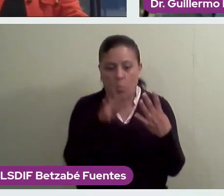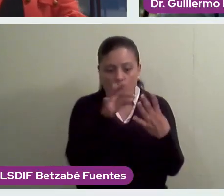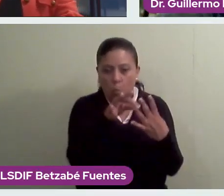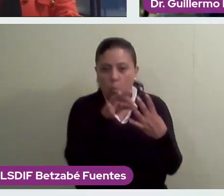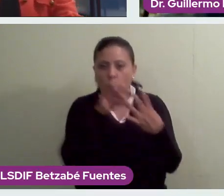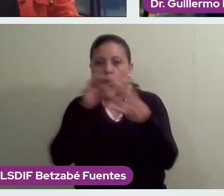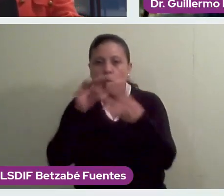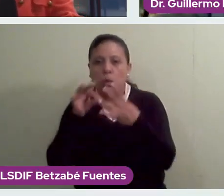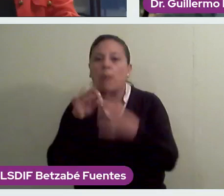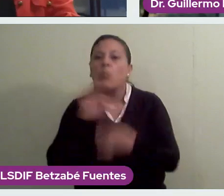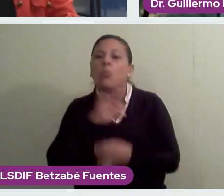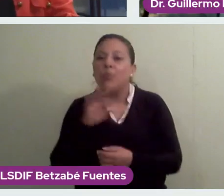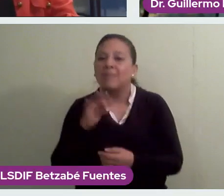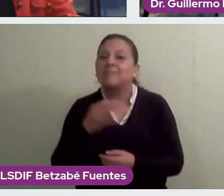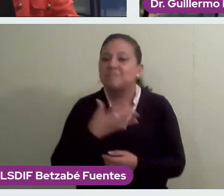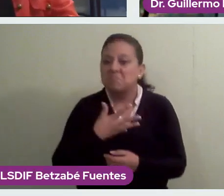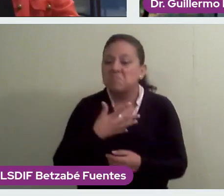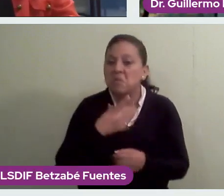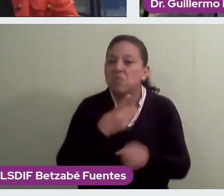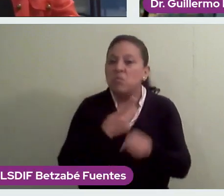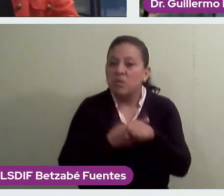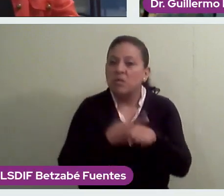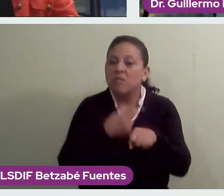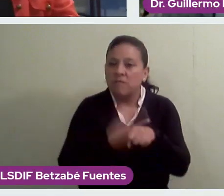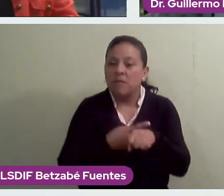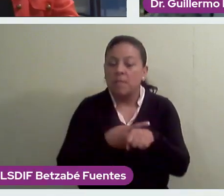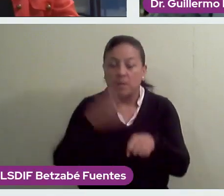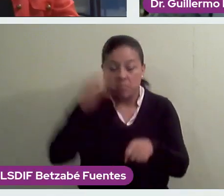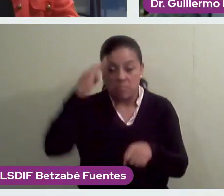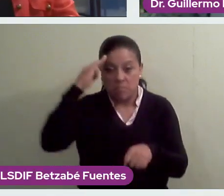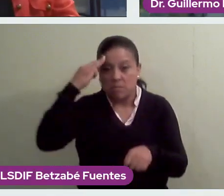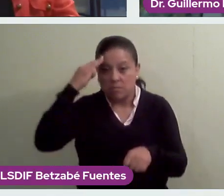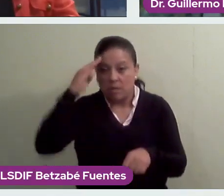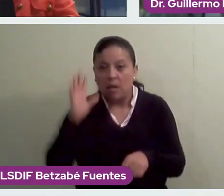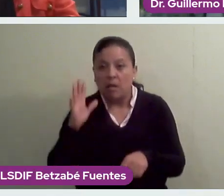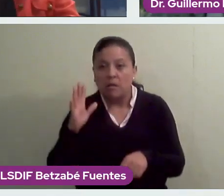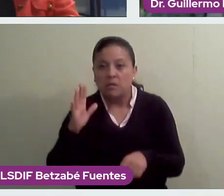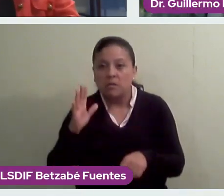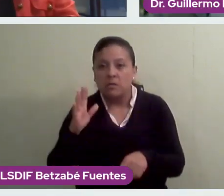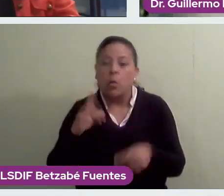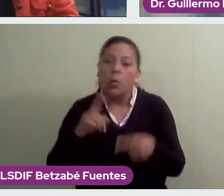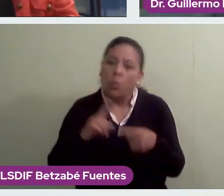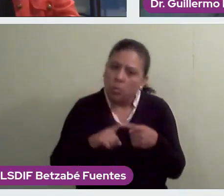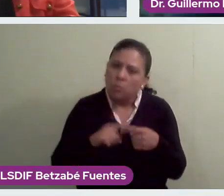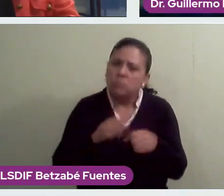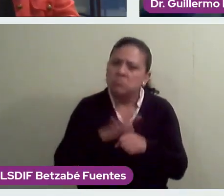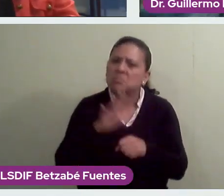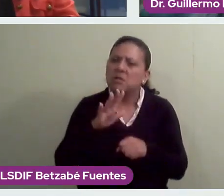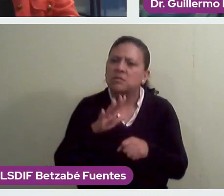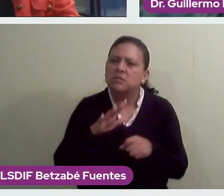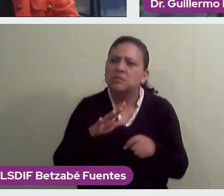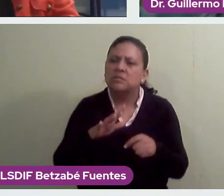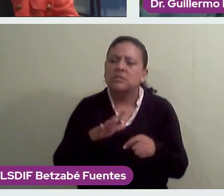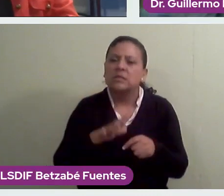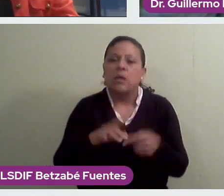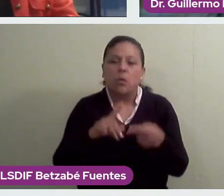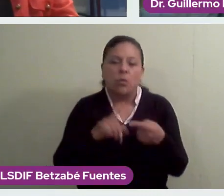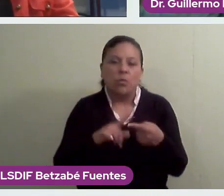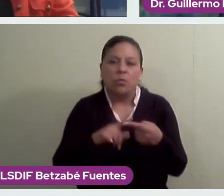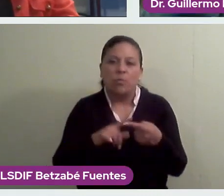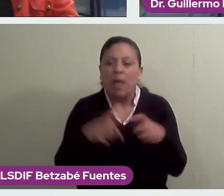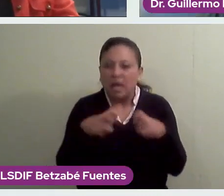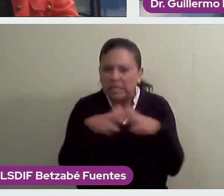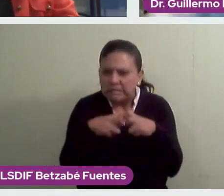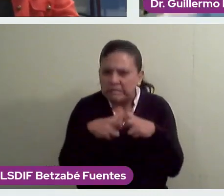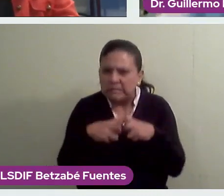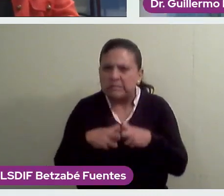un trastorno, o ha pasado más bien por un trastorno mental. Entre ellos, pues los más comunes, nos vamos a los trastornos de ansiedad, que son los más comunes,